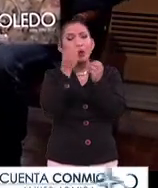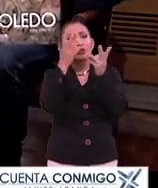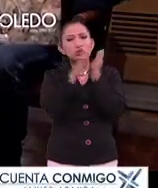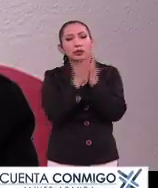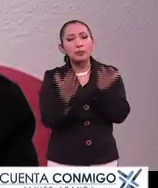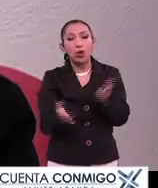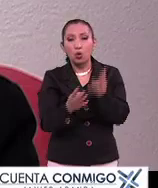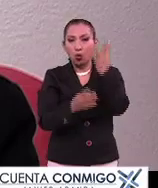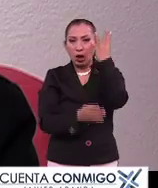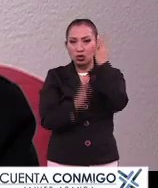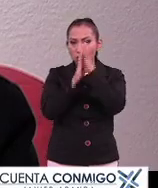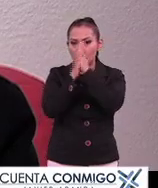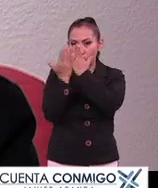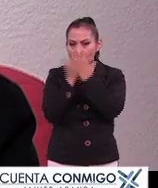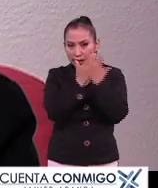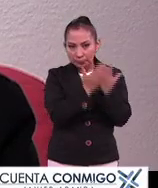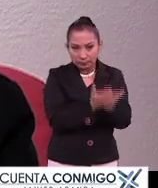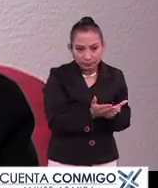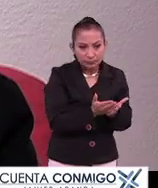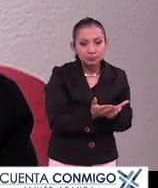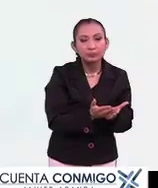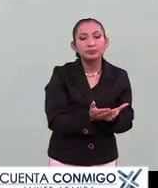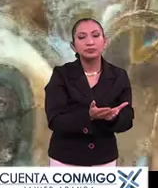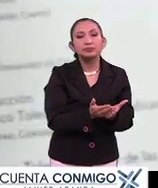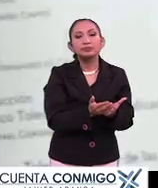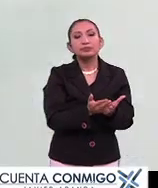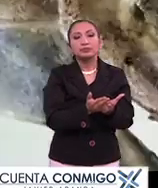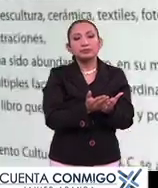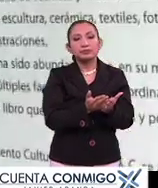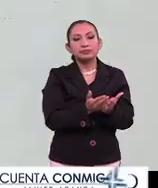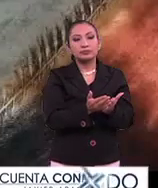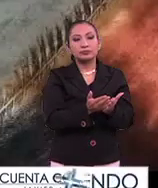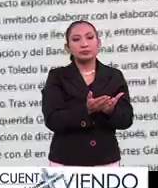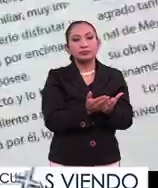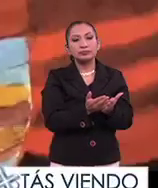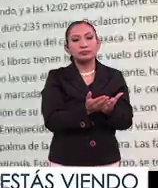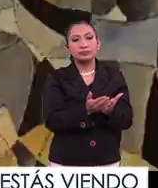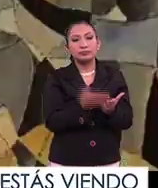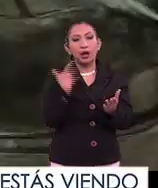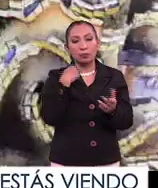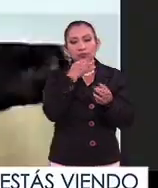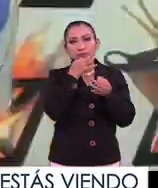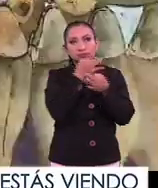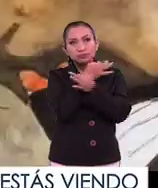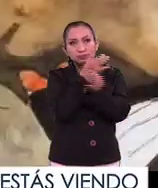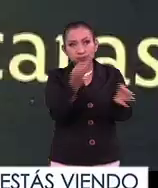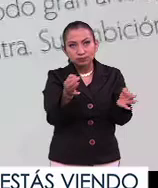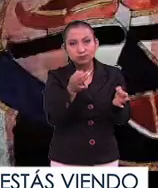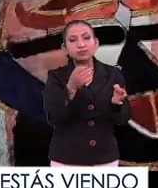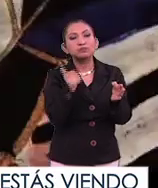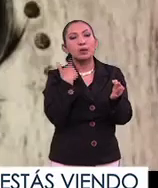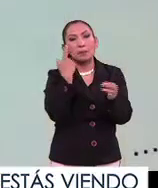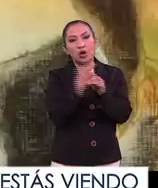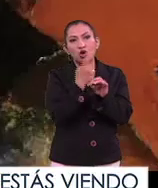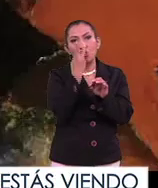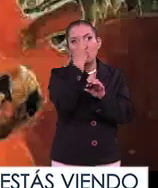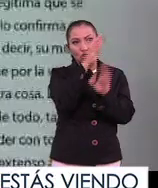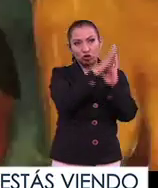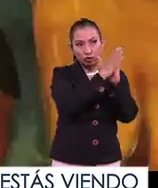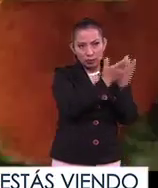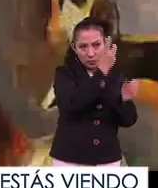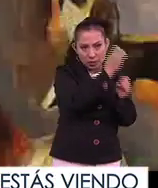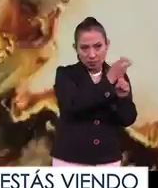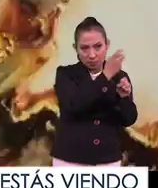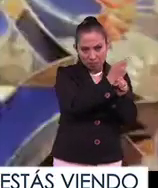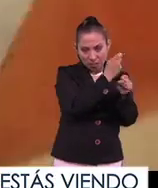son? Son 4 tomos. 4 tomos. Los publicamos los primeros 2